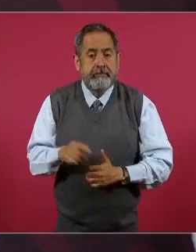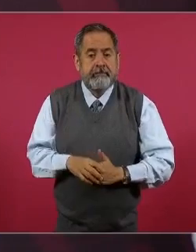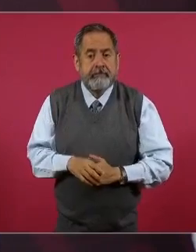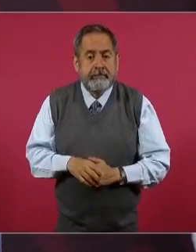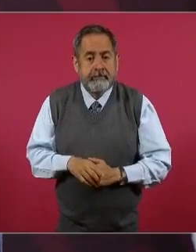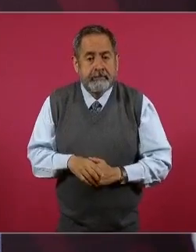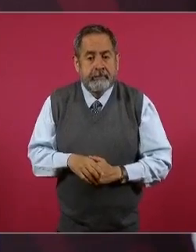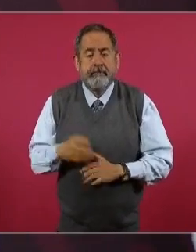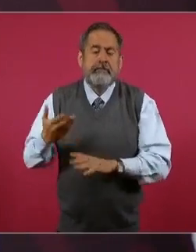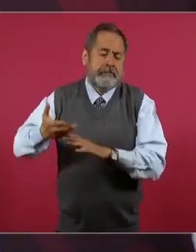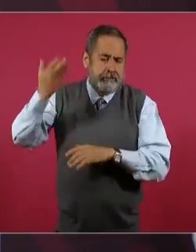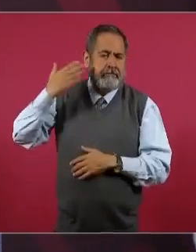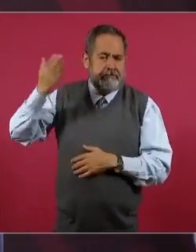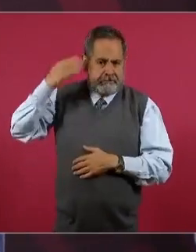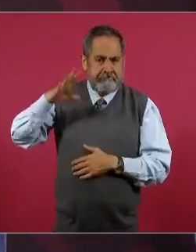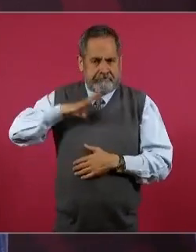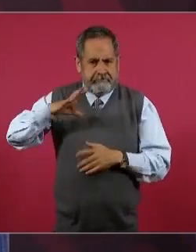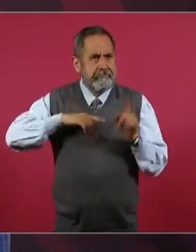Eso existía